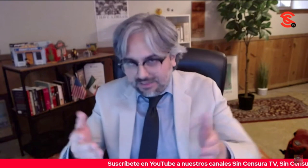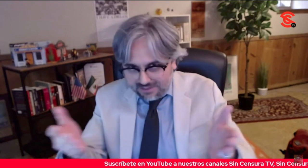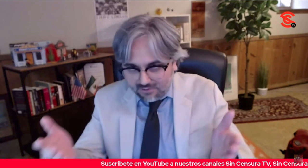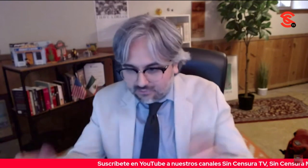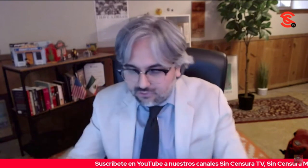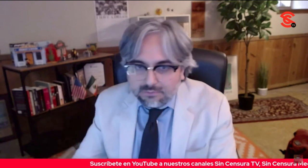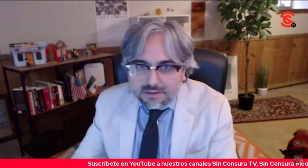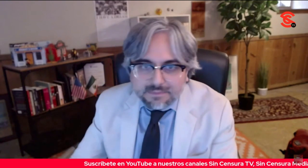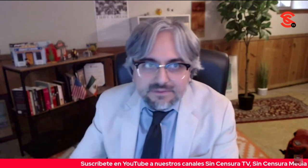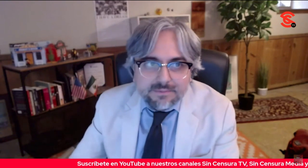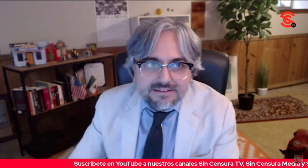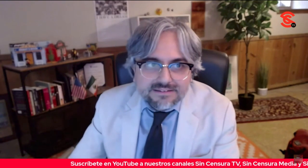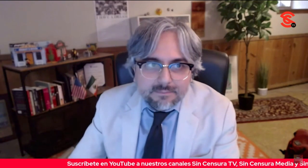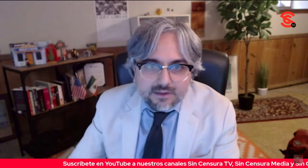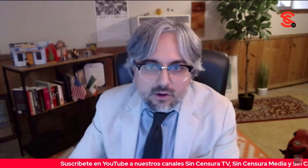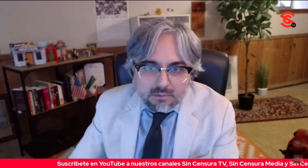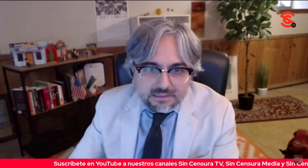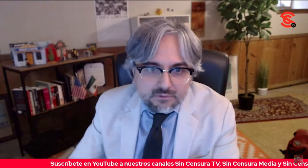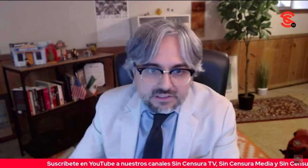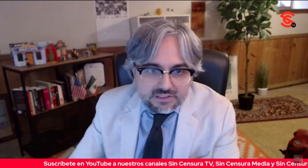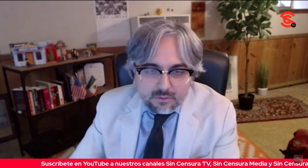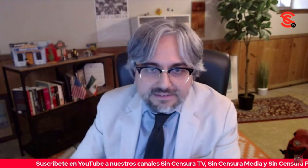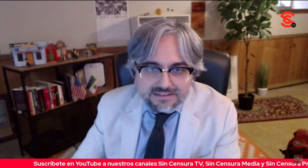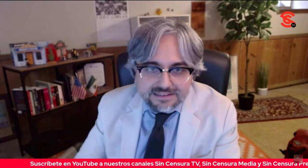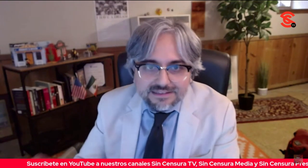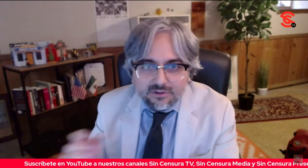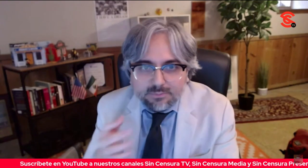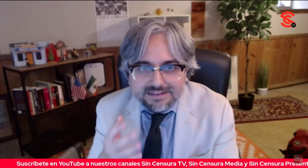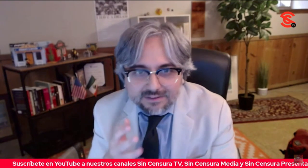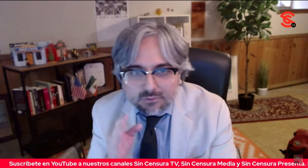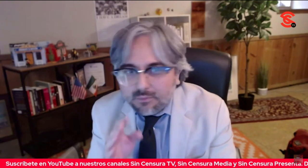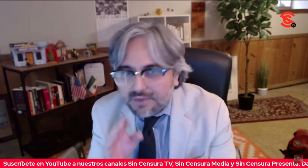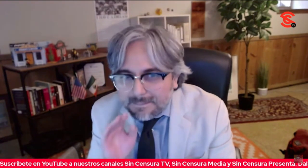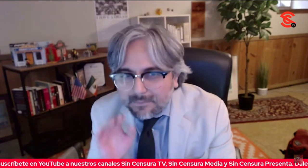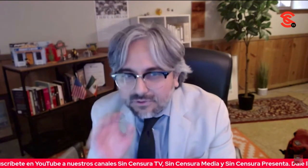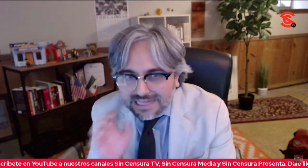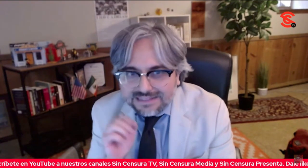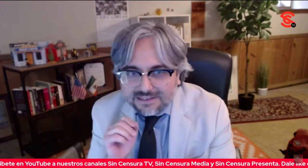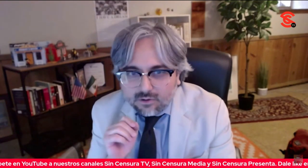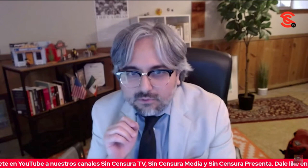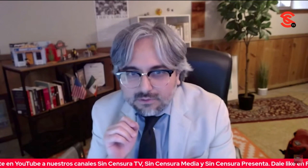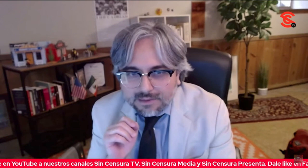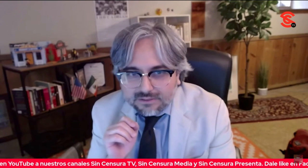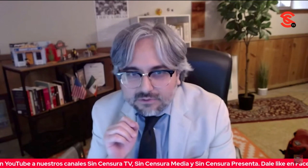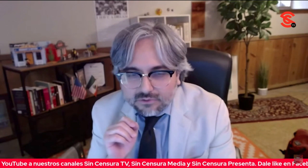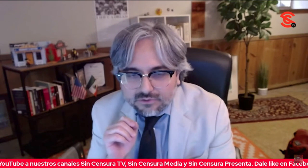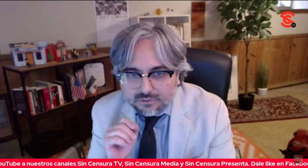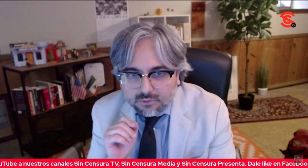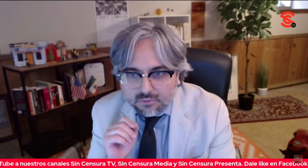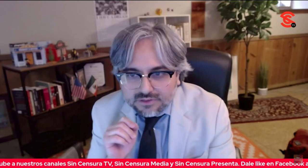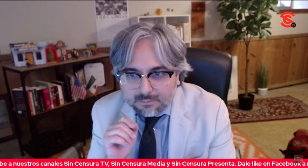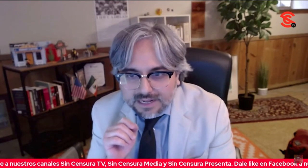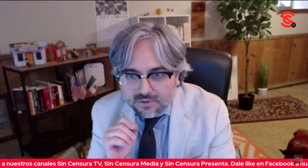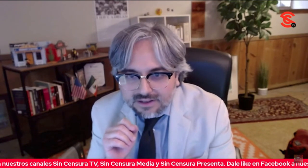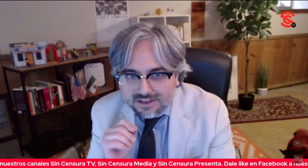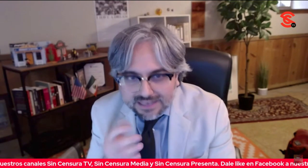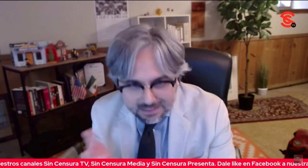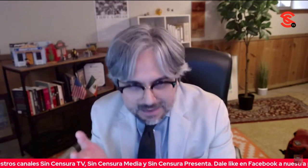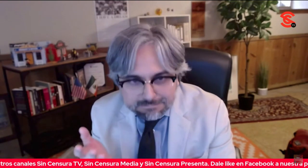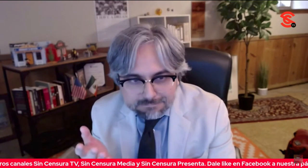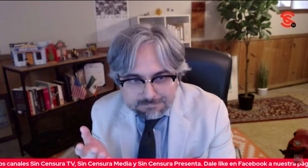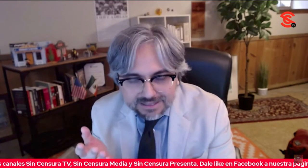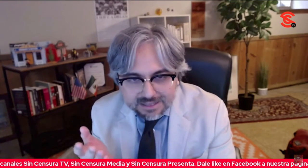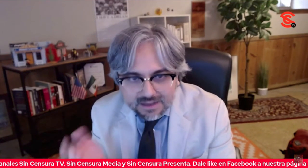Yo le digo, esto es simple y sencillamente cómo estamos citando al presidente. Nos parece que fue muy importante cómo se planteó esto desde muy temprano. Y